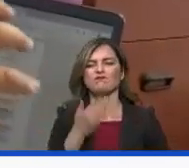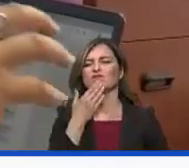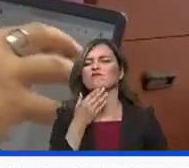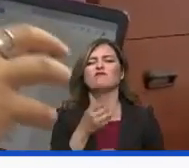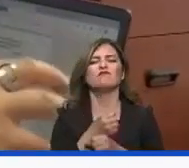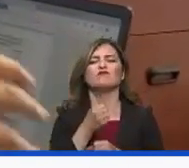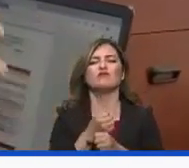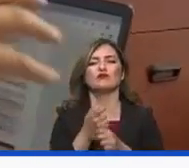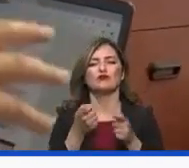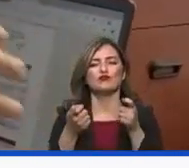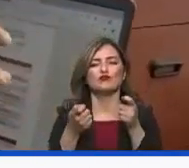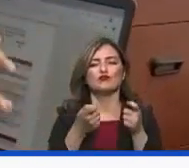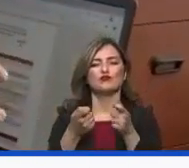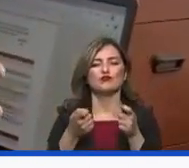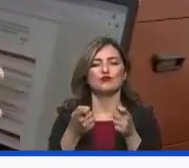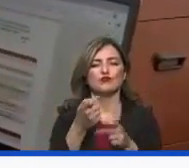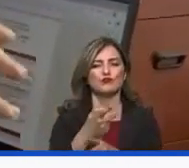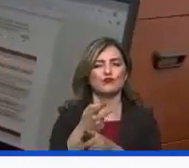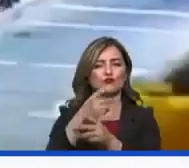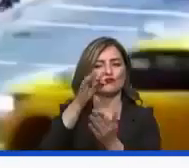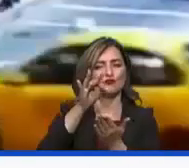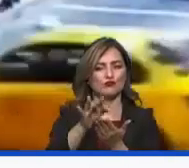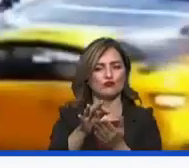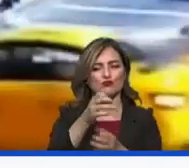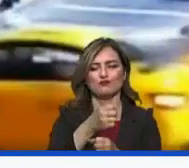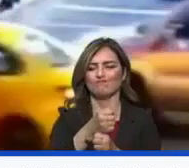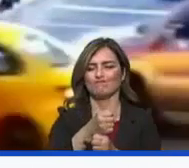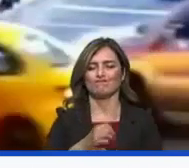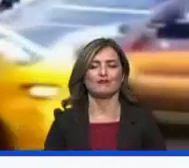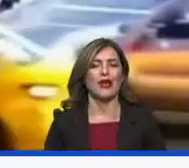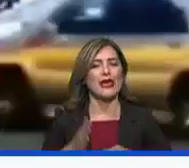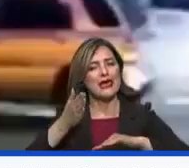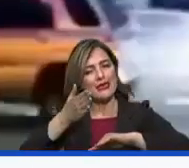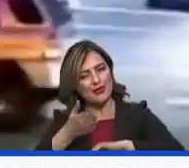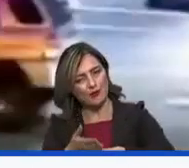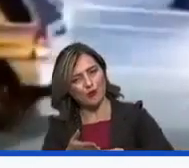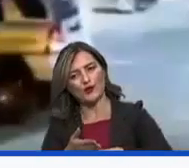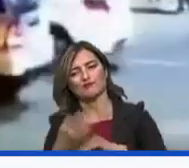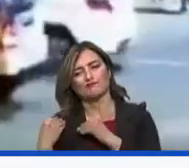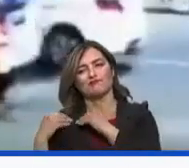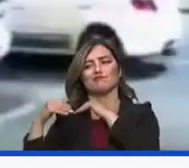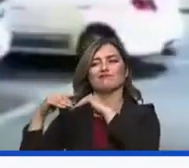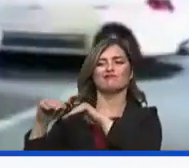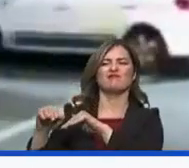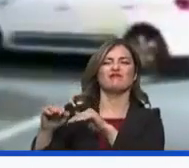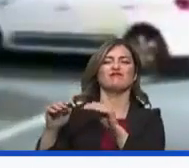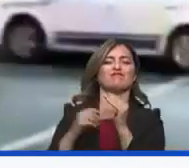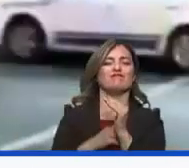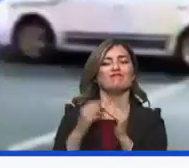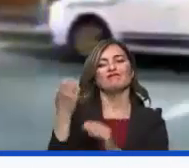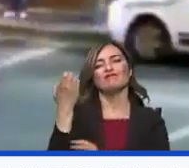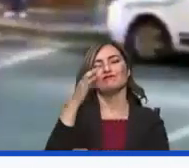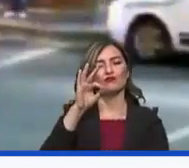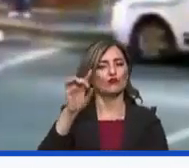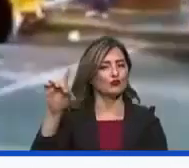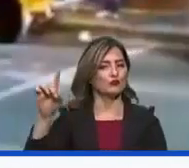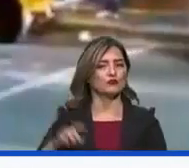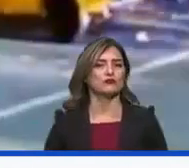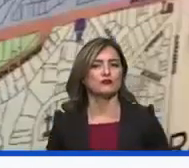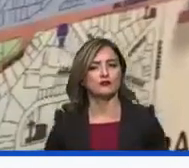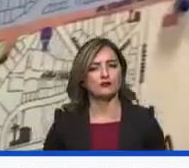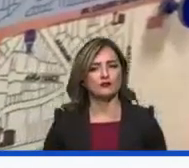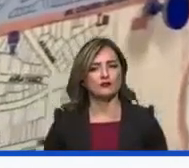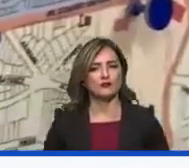la sala de monitoreo del Consejo Cantonal de Seguridad Ciudadana y en lo posterior se integrará al ECU